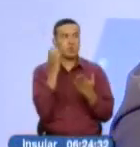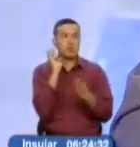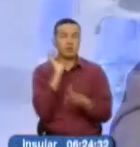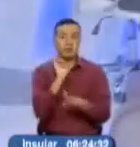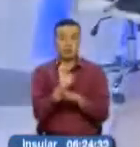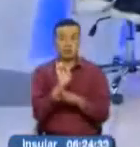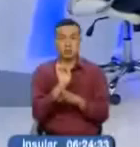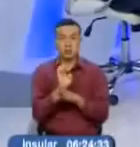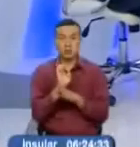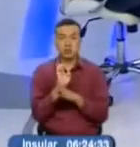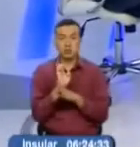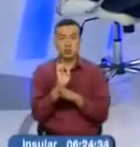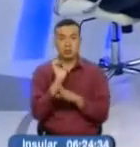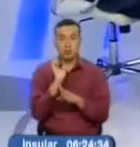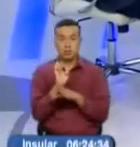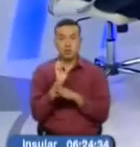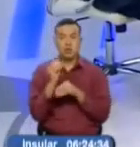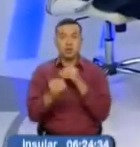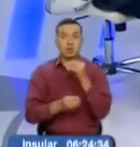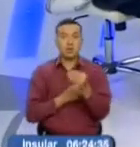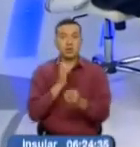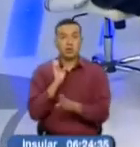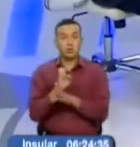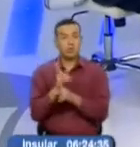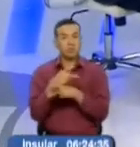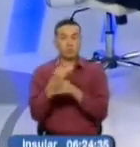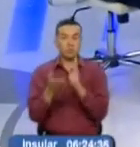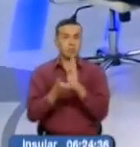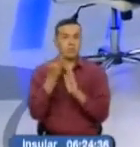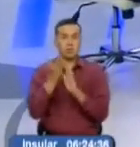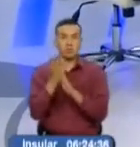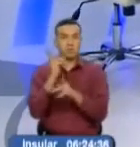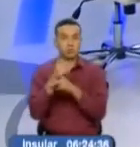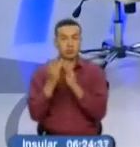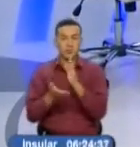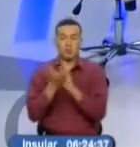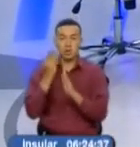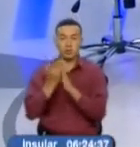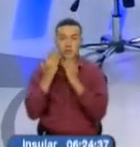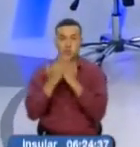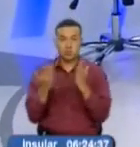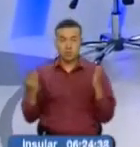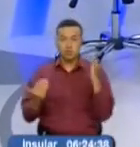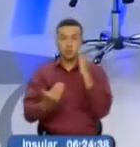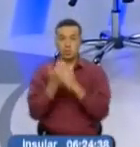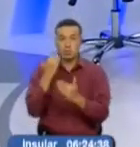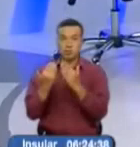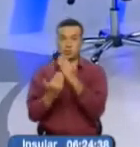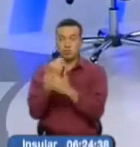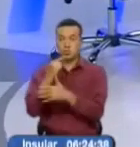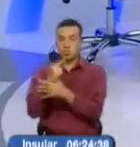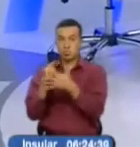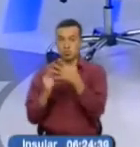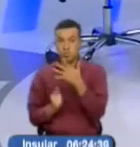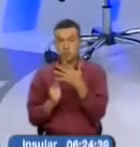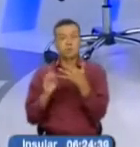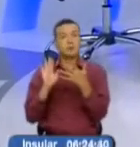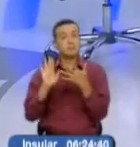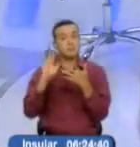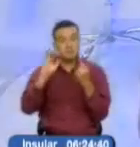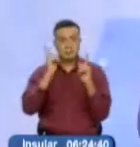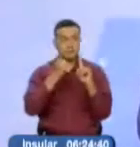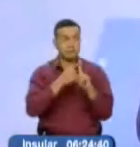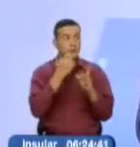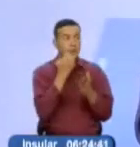se encuentra forzado a mayor productividad por lo mismo o a productos absolutamente diferentes Entonces por un